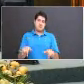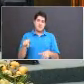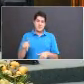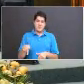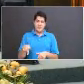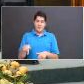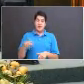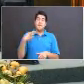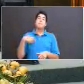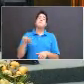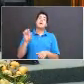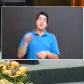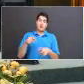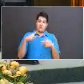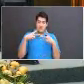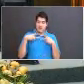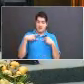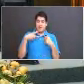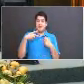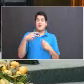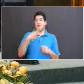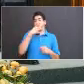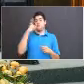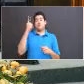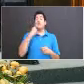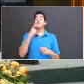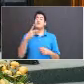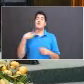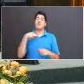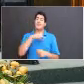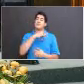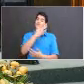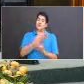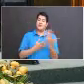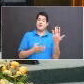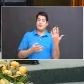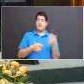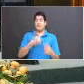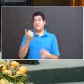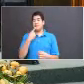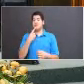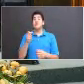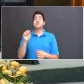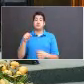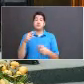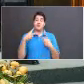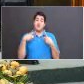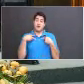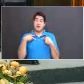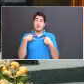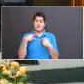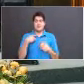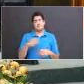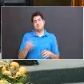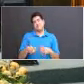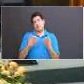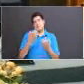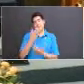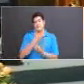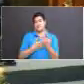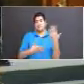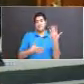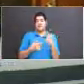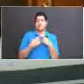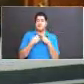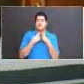hay cupo para todos, es de Dios que nos vayamos. No, ya averigüé si hay, aquí está la... bueno, entonces nos vamos.